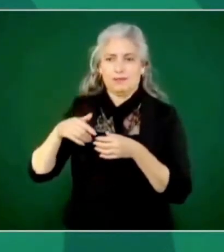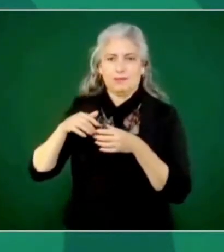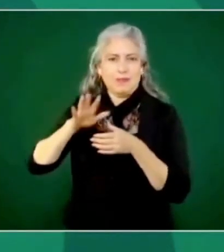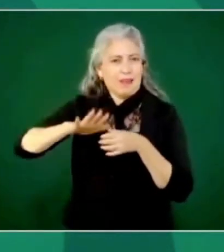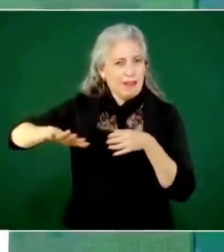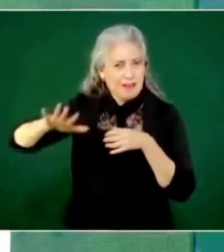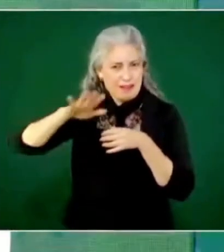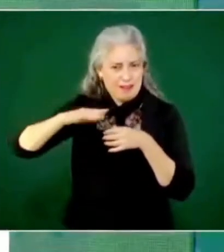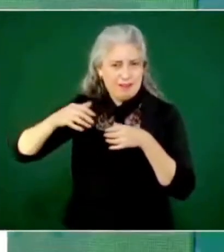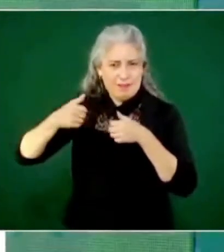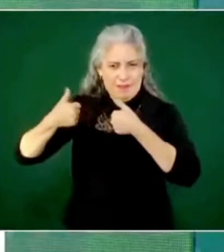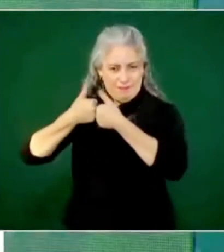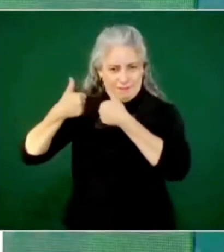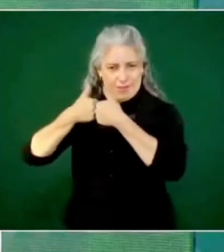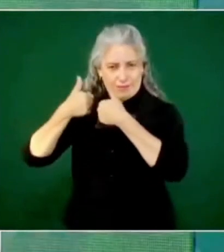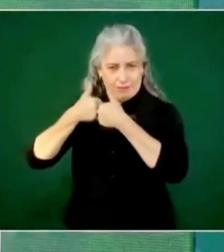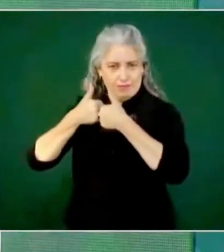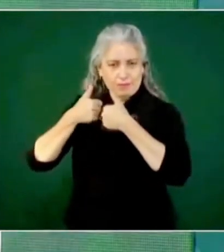Reynosa,